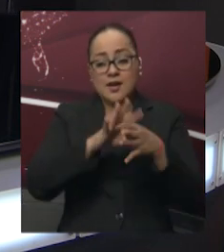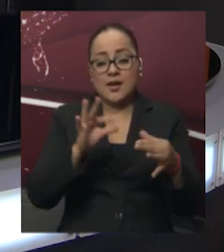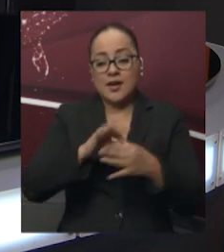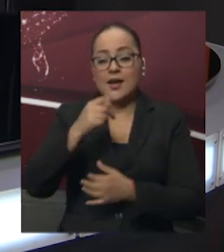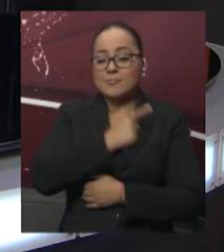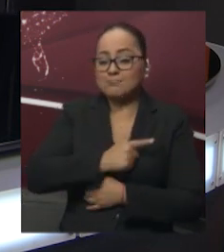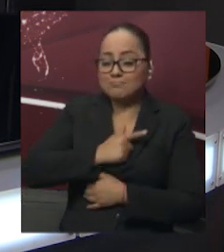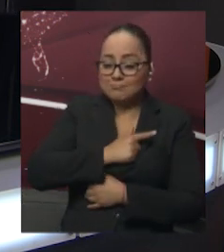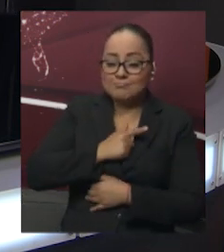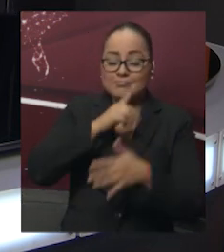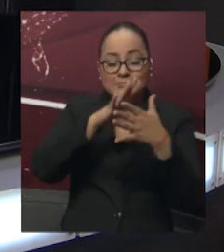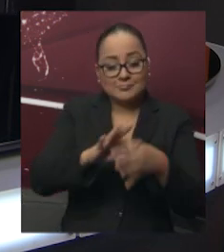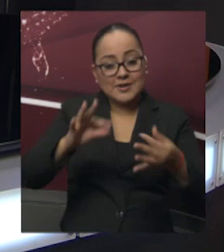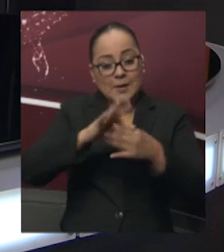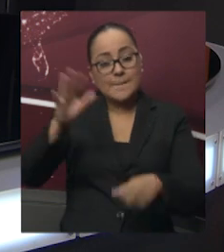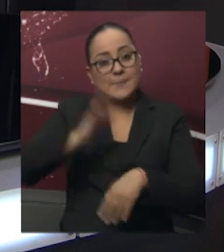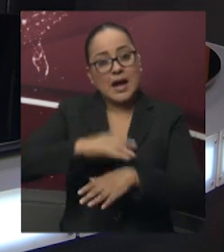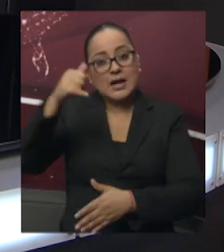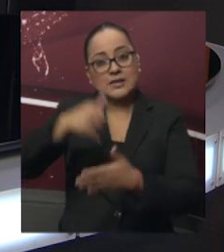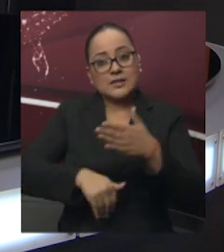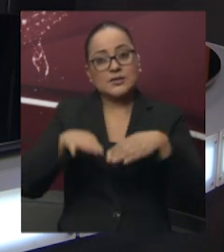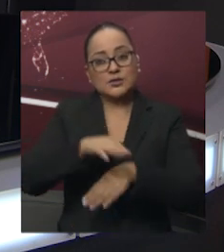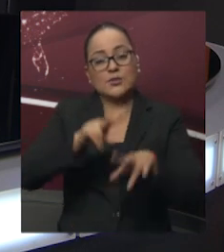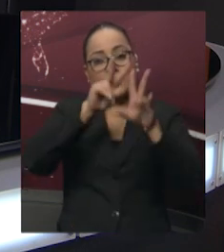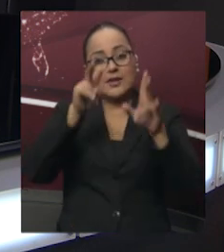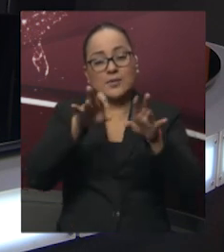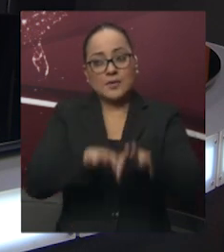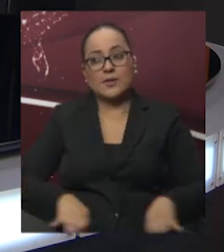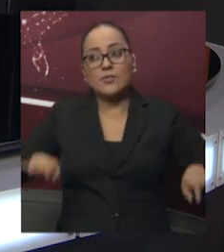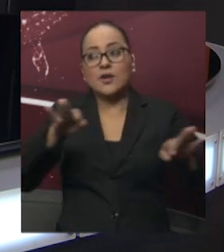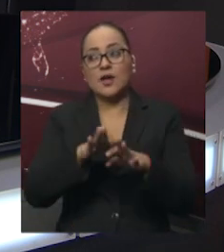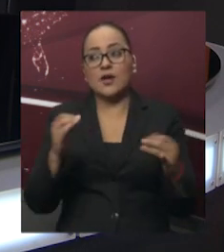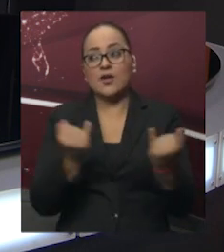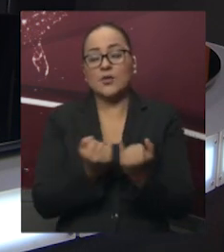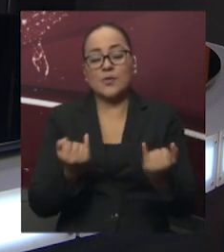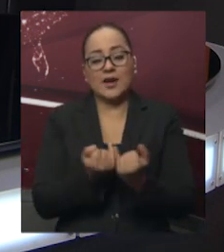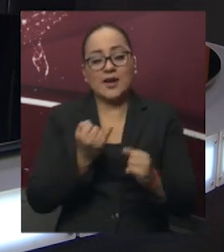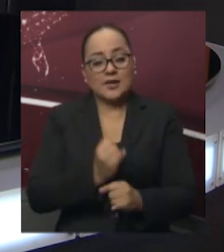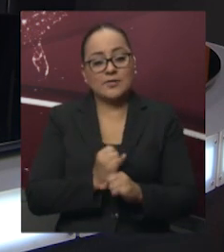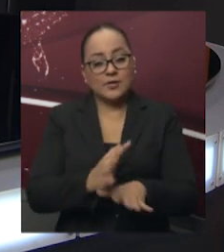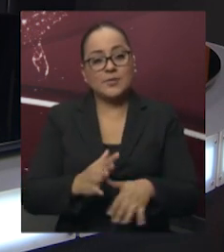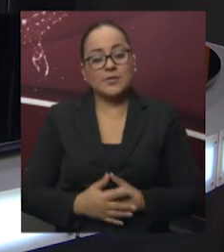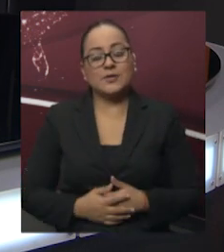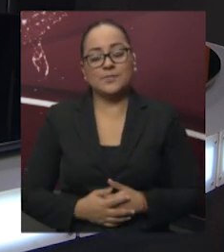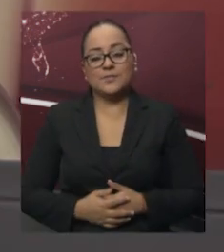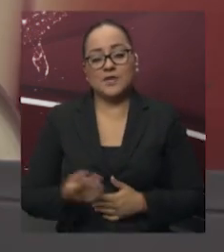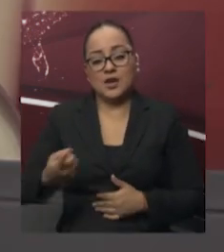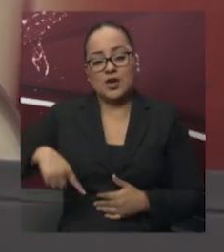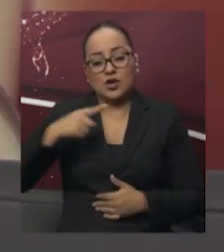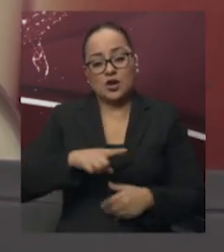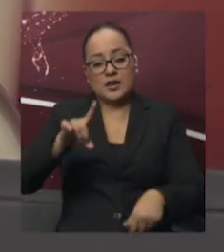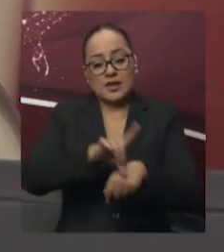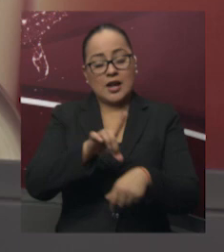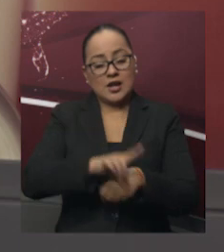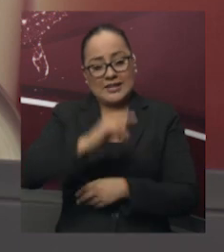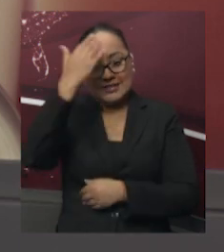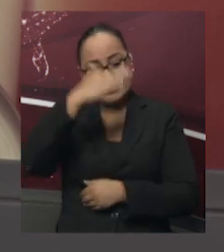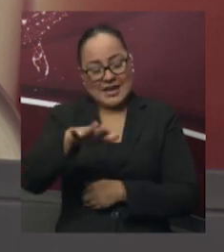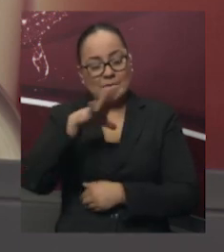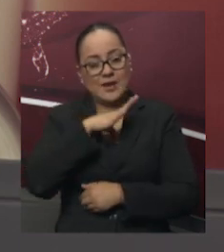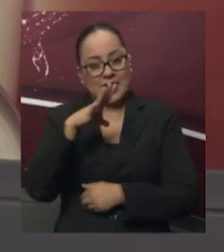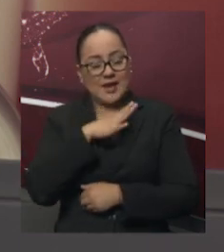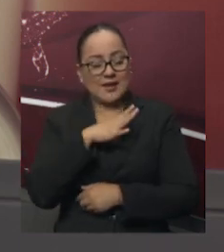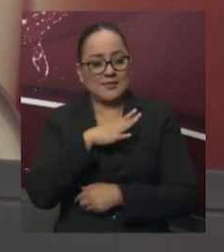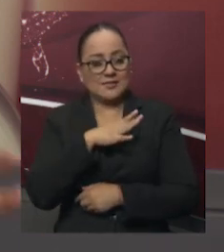poco más del valor de nuestros datos y del poder de la información. Todos los días, platicamos antes de iniciar esta